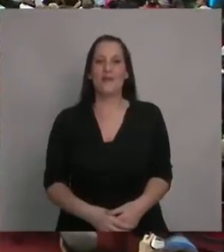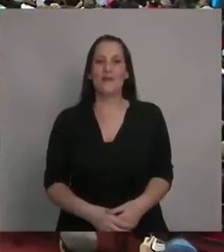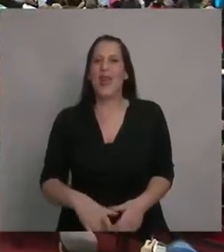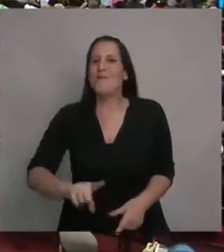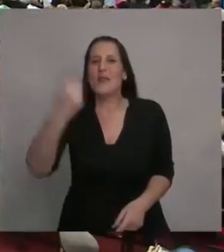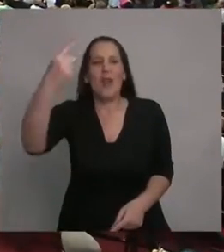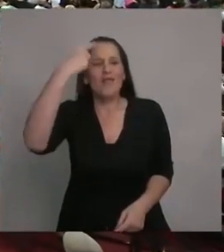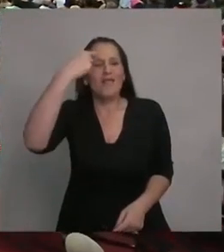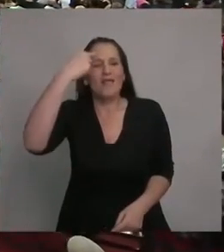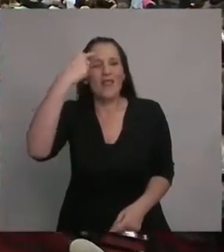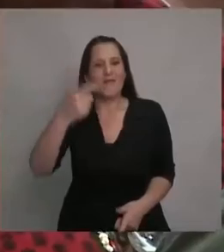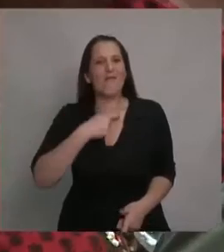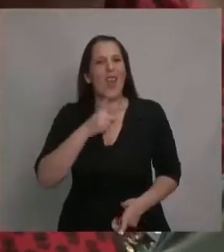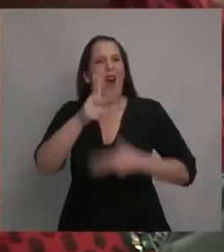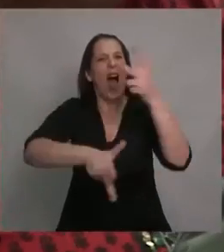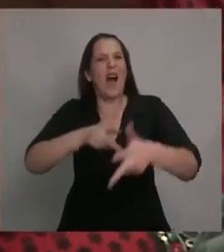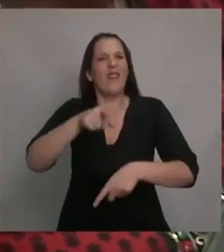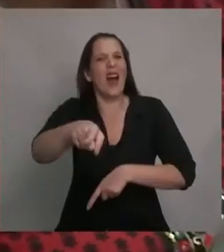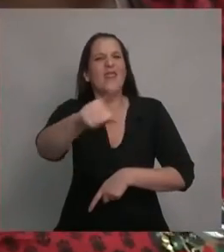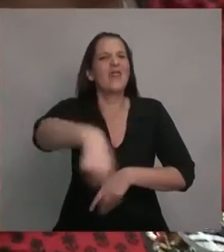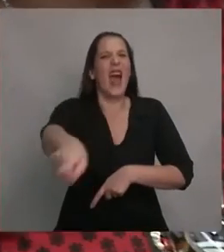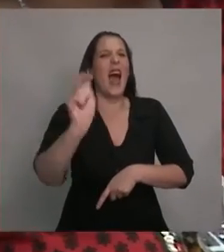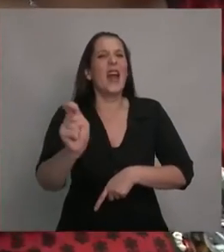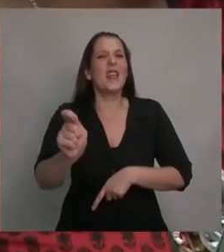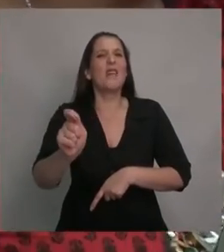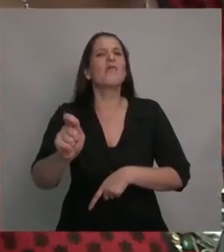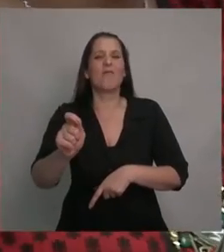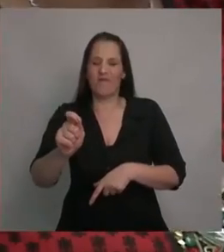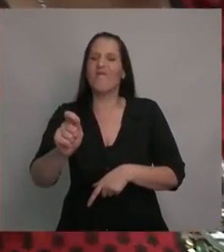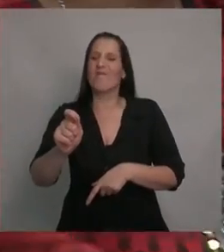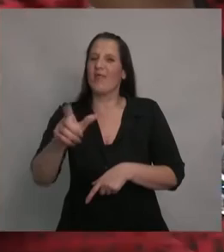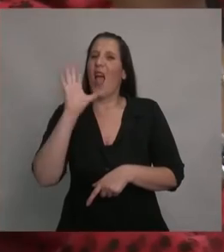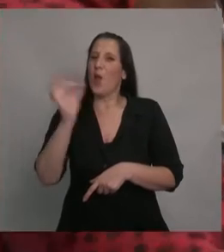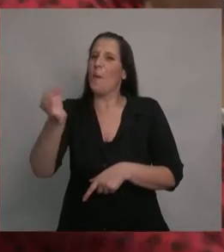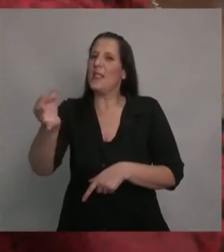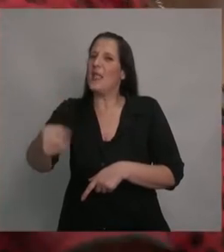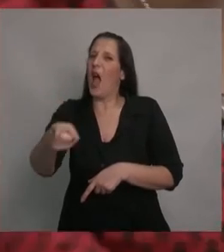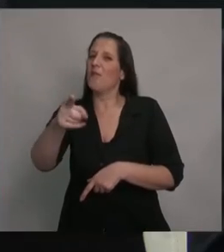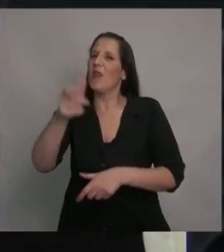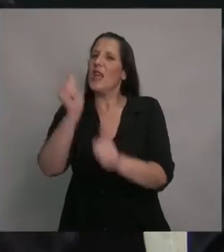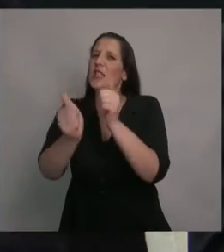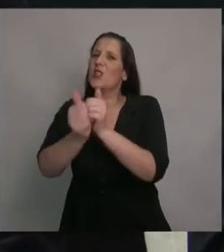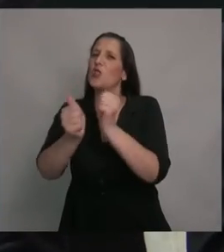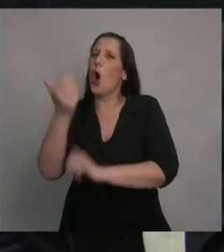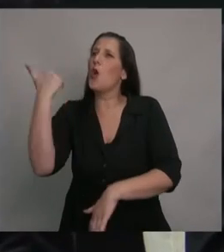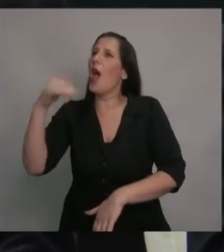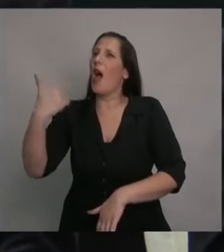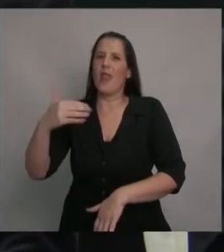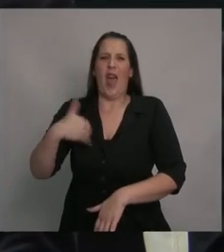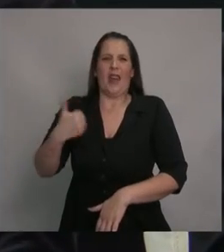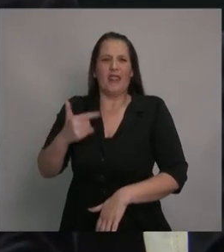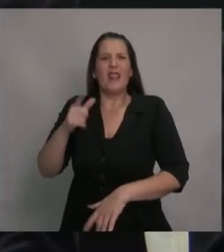Que mi primer pensamiento y mis primeras palabras sean para ese gran hombre que unió para siempre en la historia a los pueblos de Cuba y